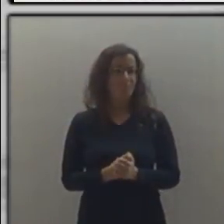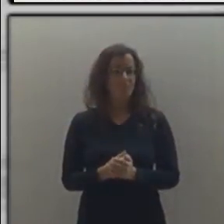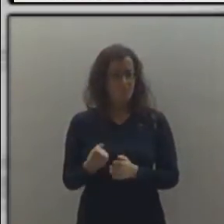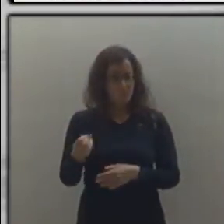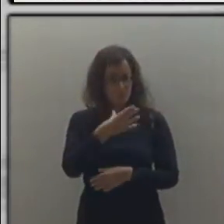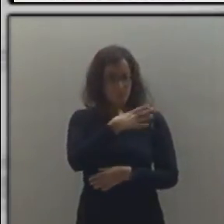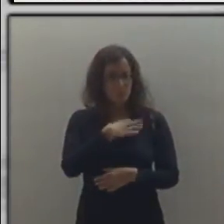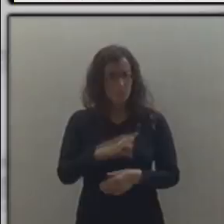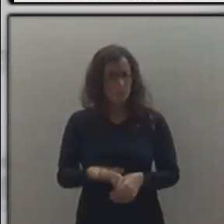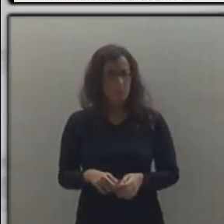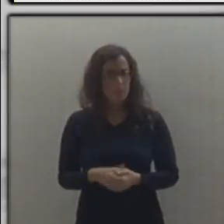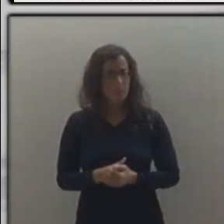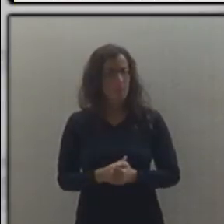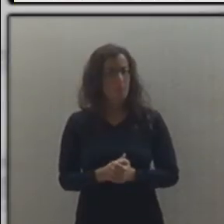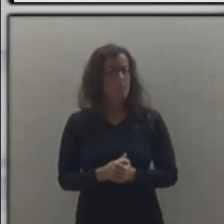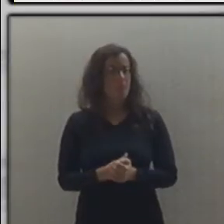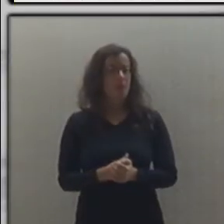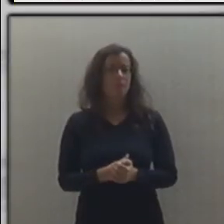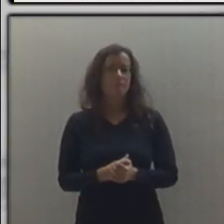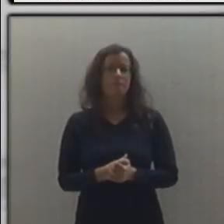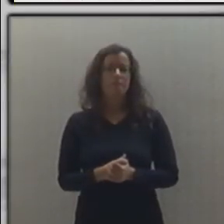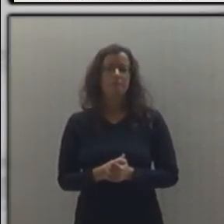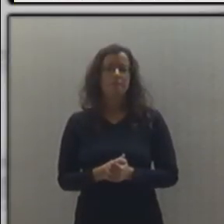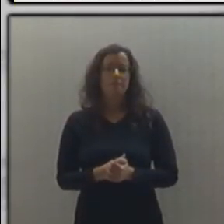ponerla. Bueno,